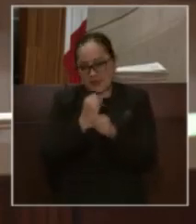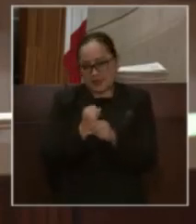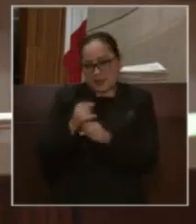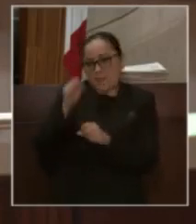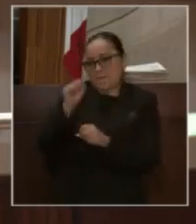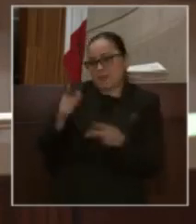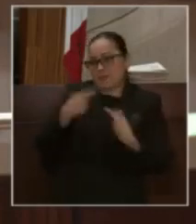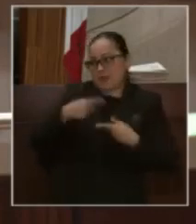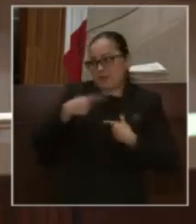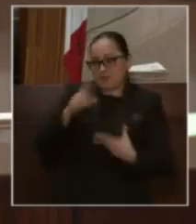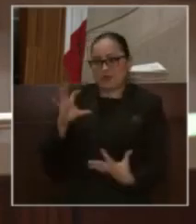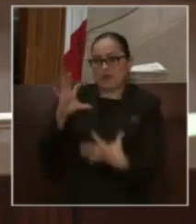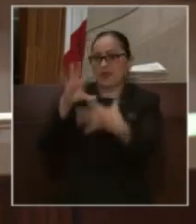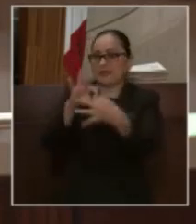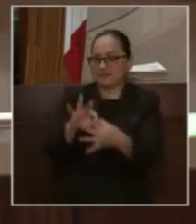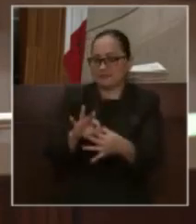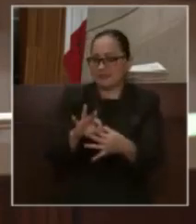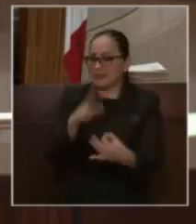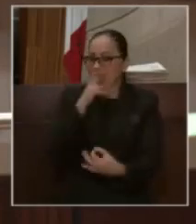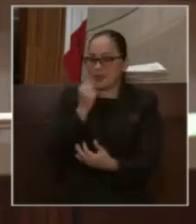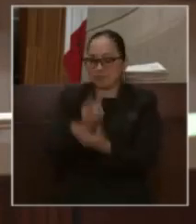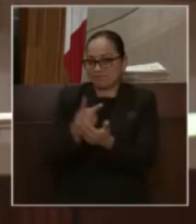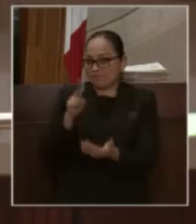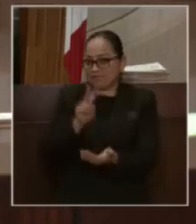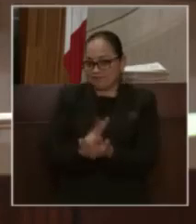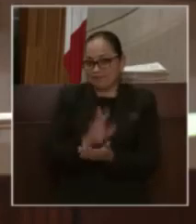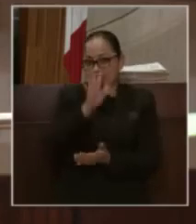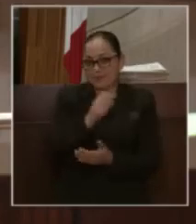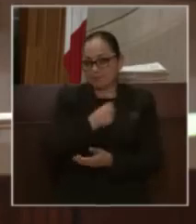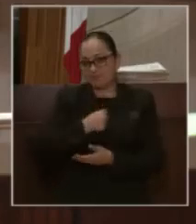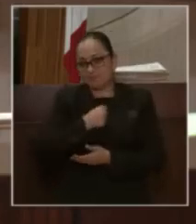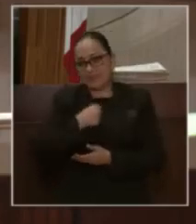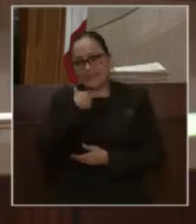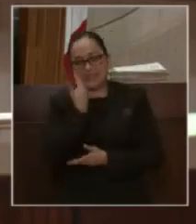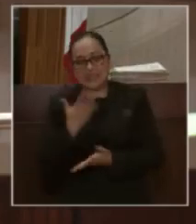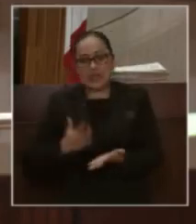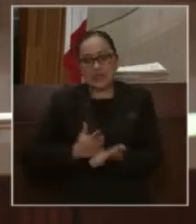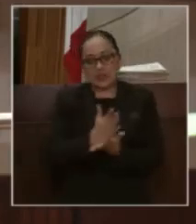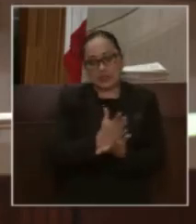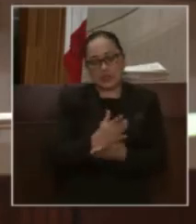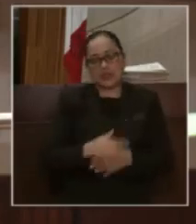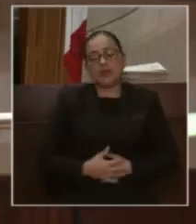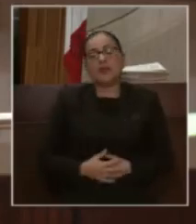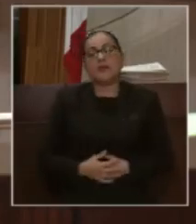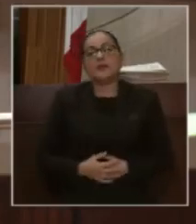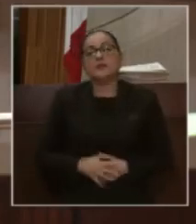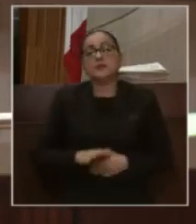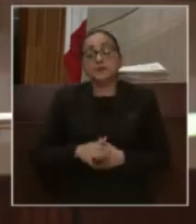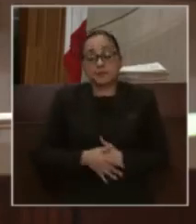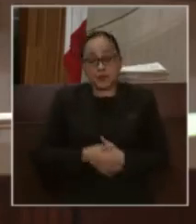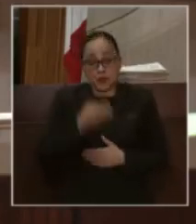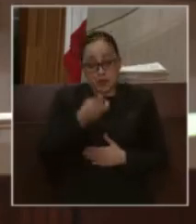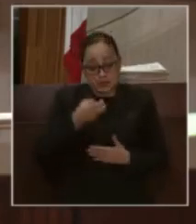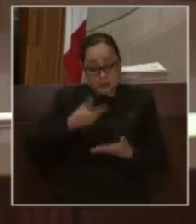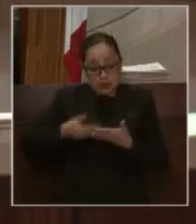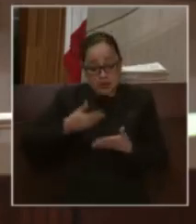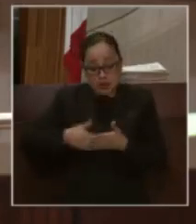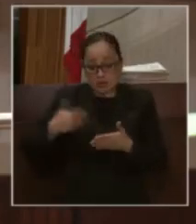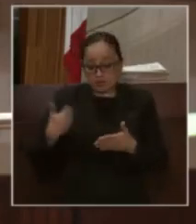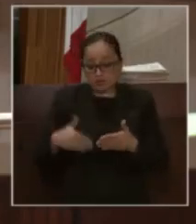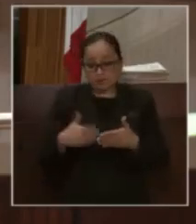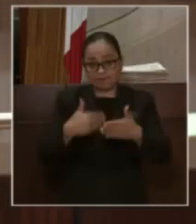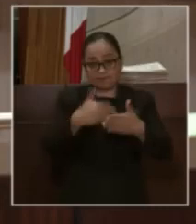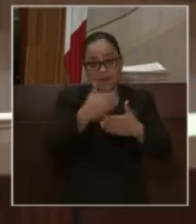de investigación por parte del INE. Sin embargo, como dicho expediente